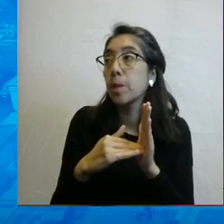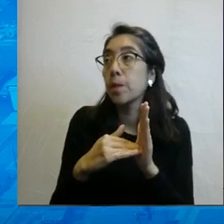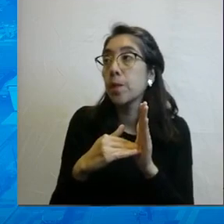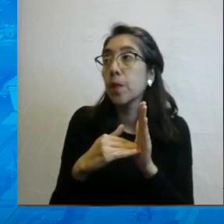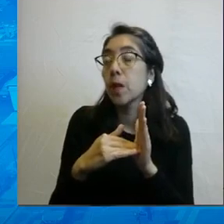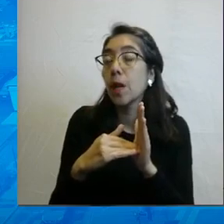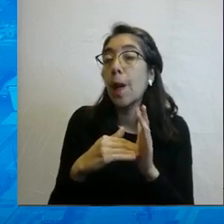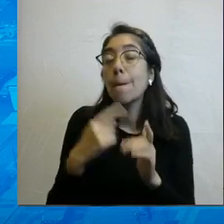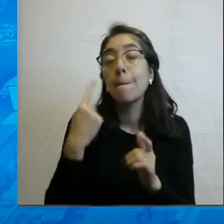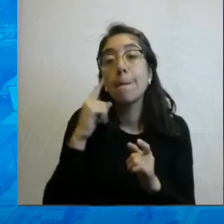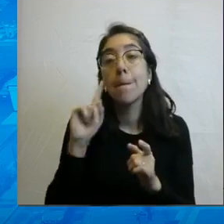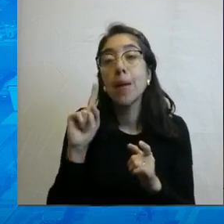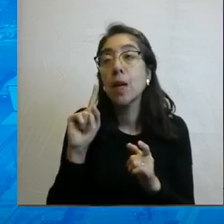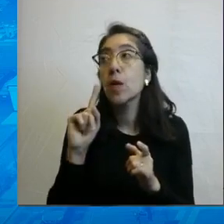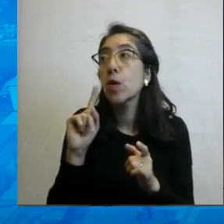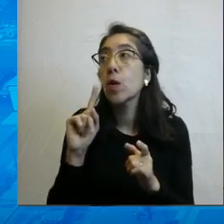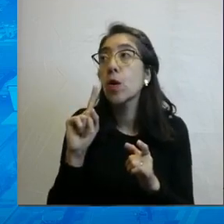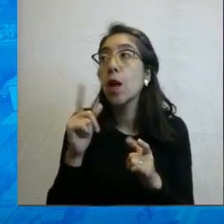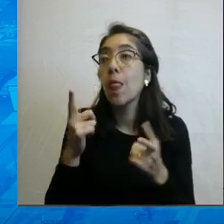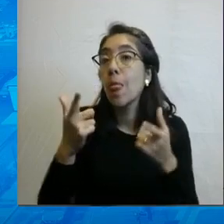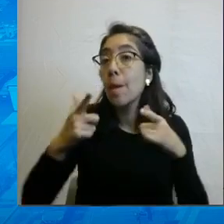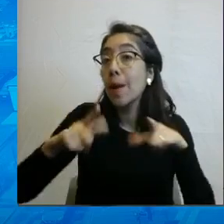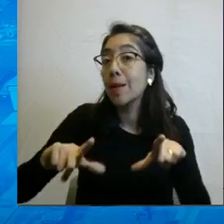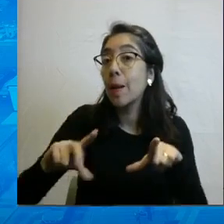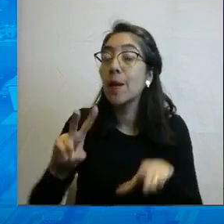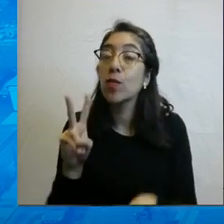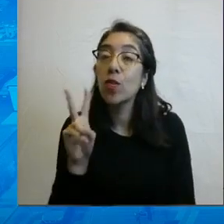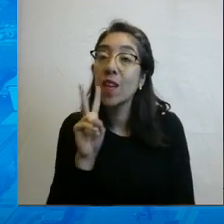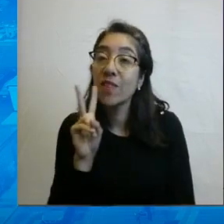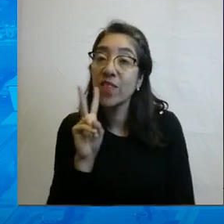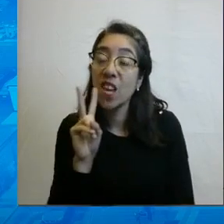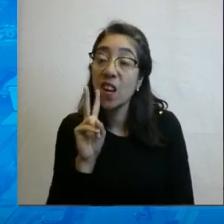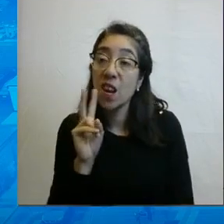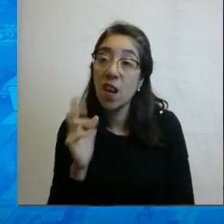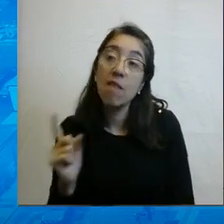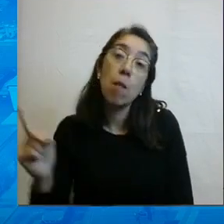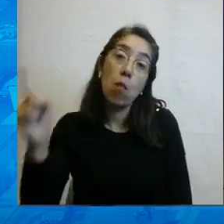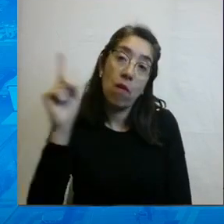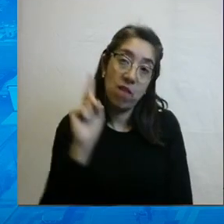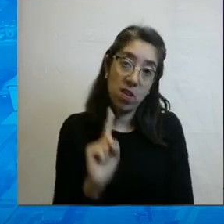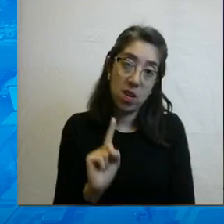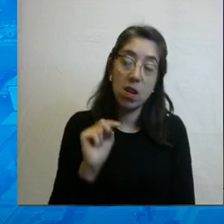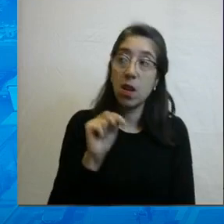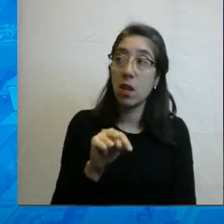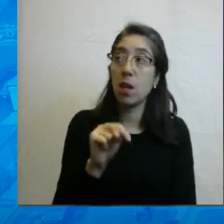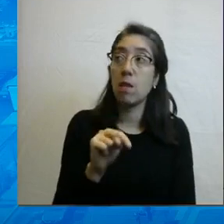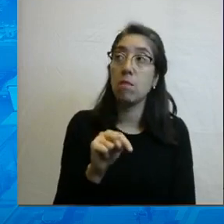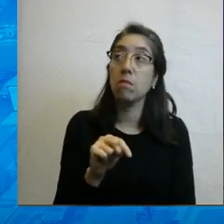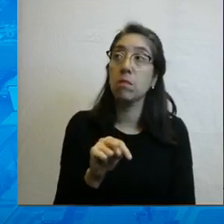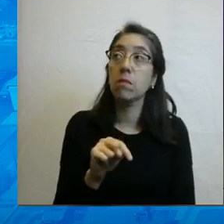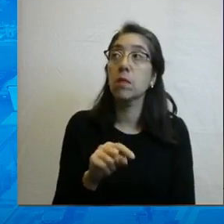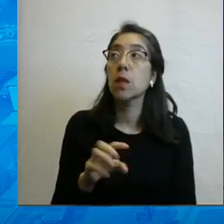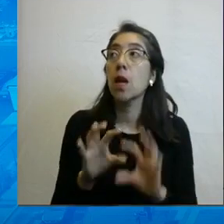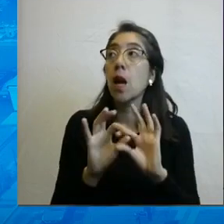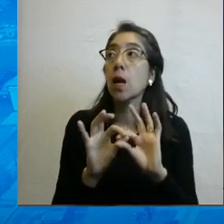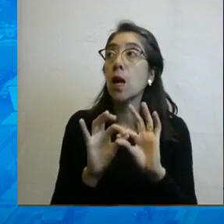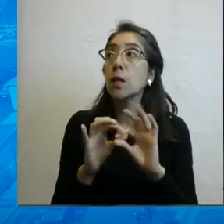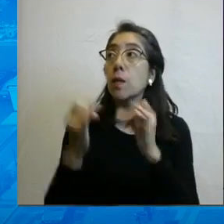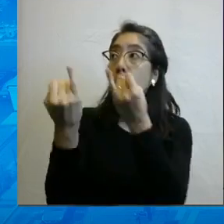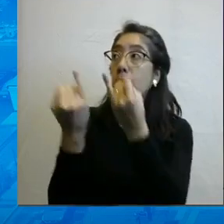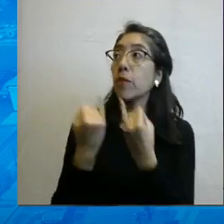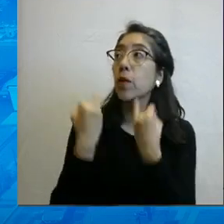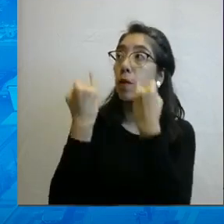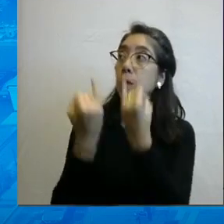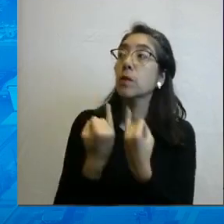de Inspección el día viernes. Así es que ahora ella prefiere no hacer esta intervención. Ya, muchas gracias por la información,